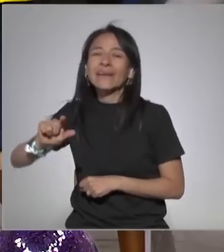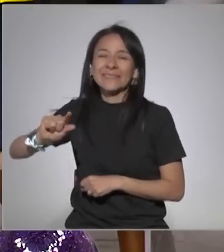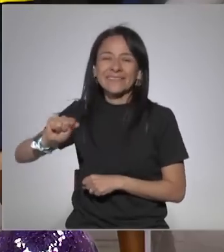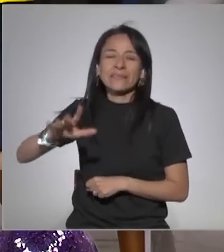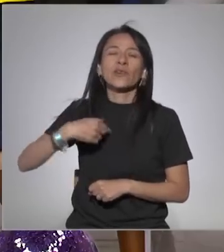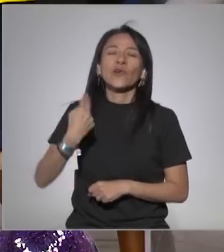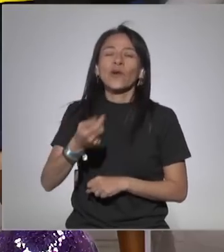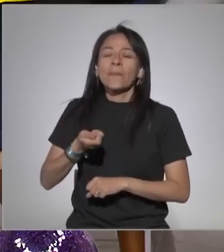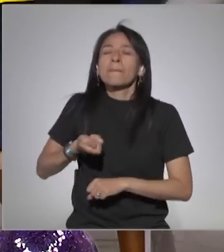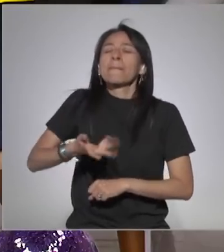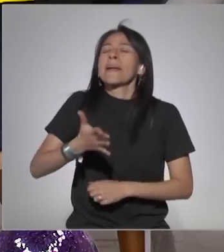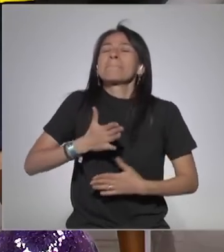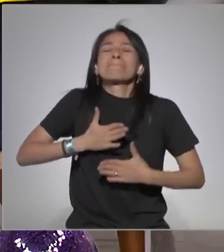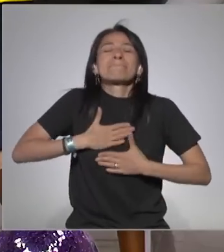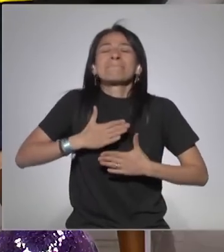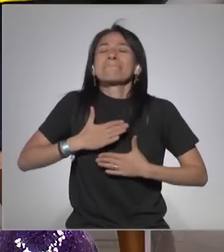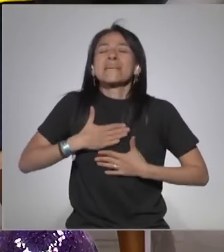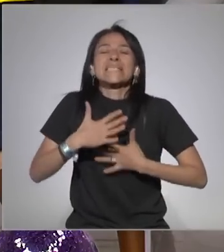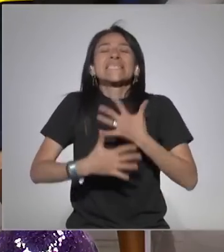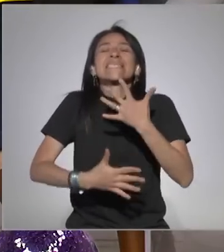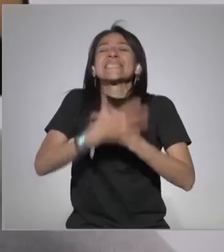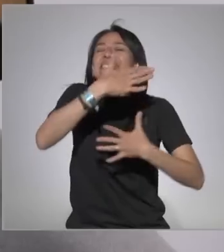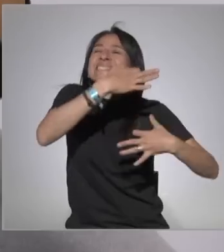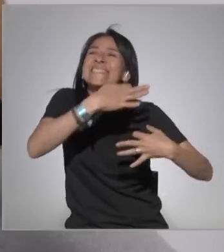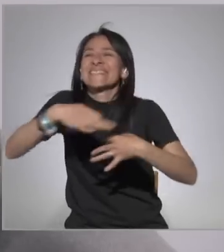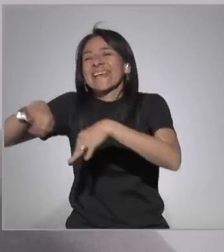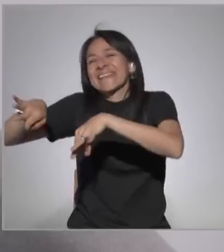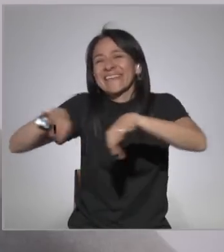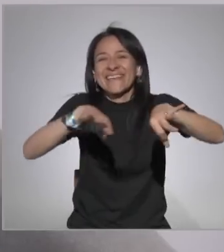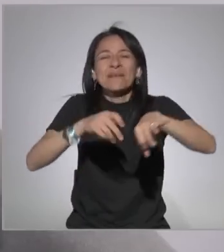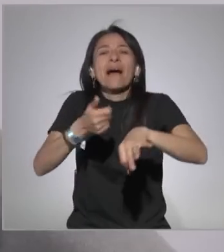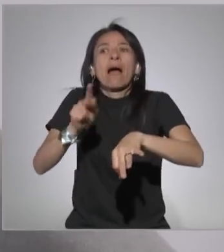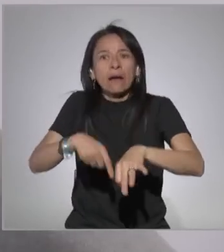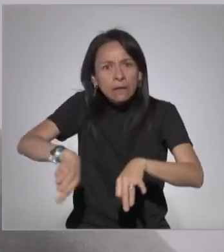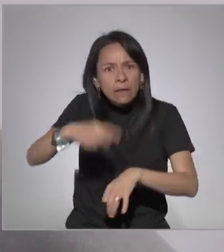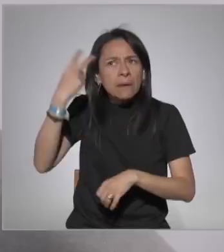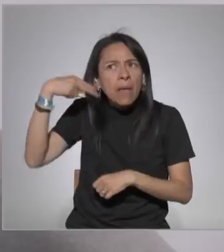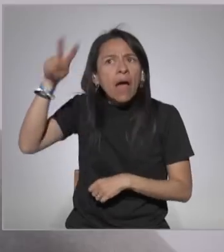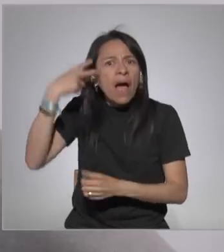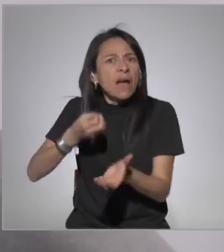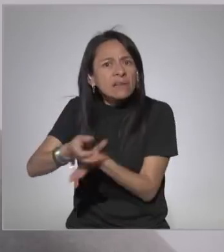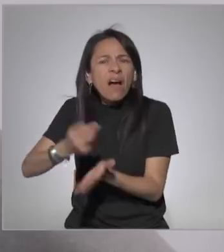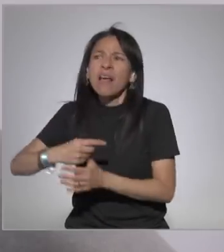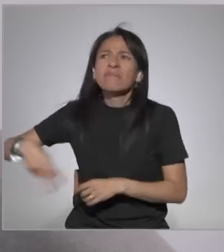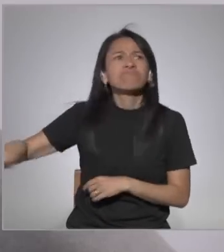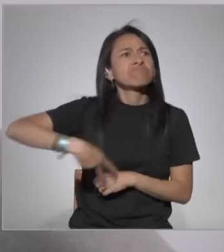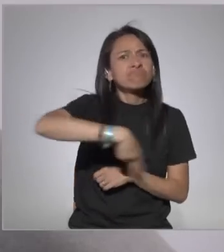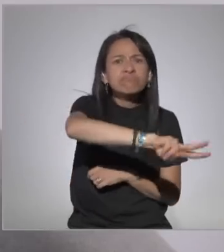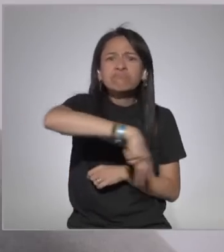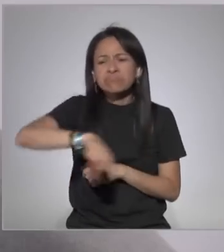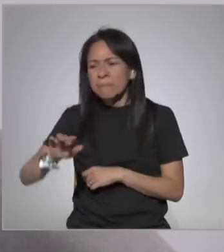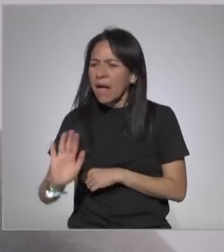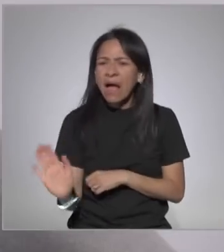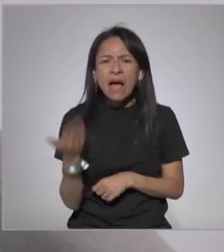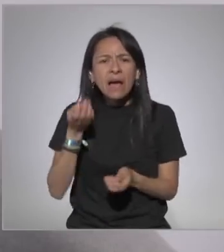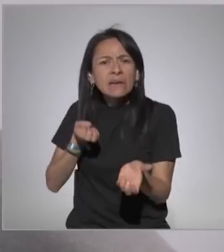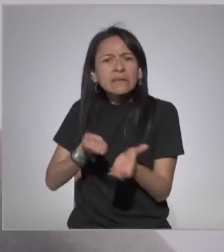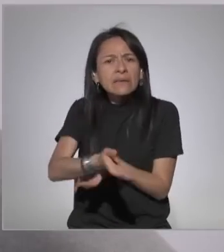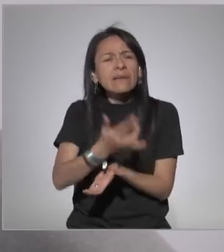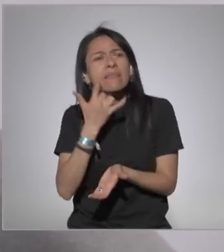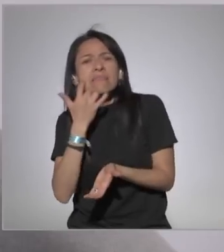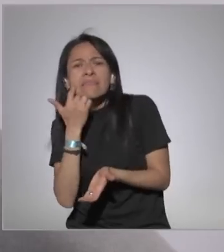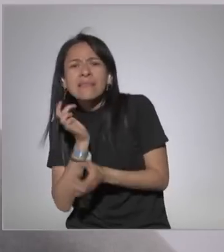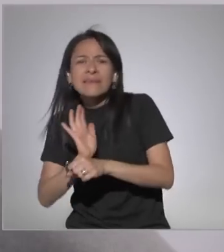quinceañeras. Porque son las que van a viajes, suben, bajan, vamos al cine,